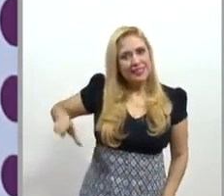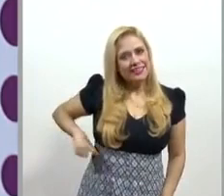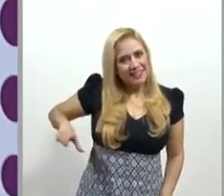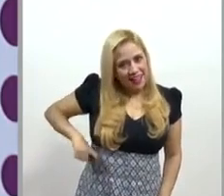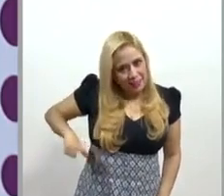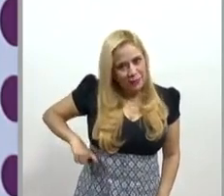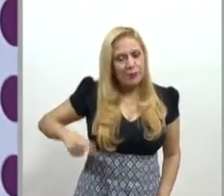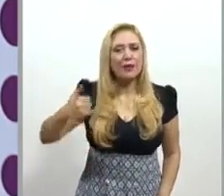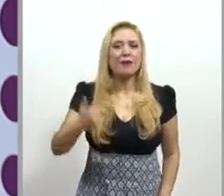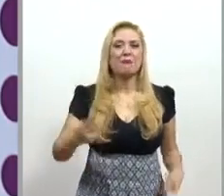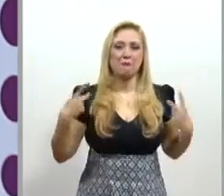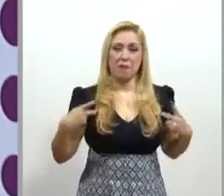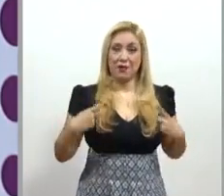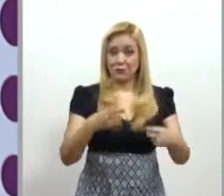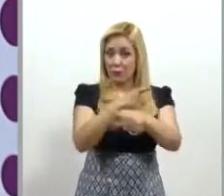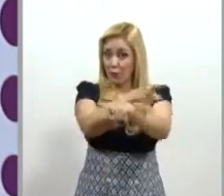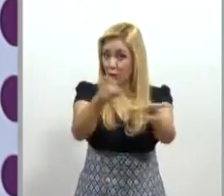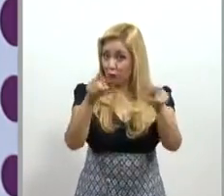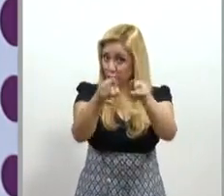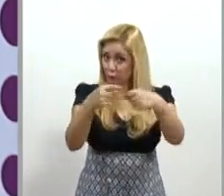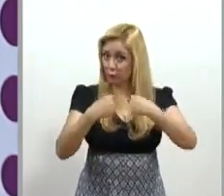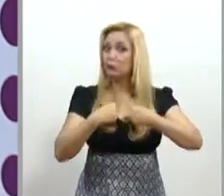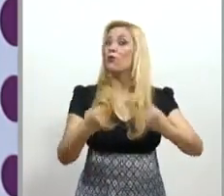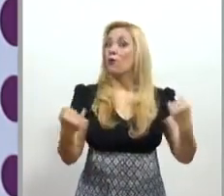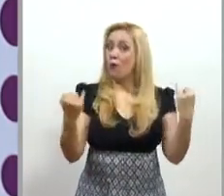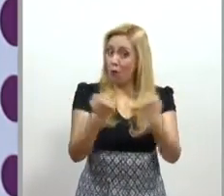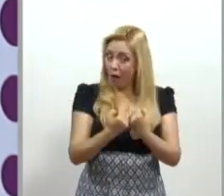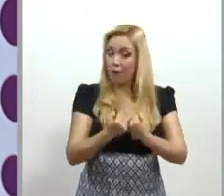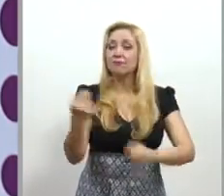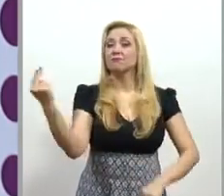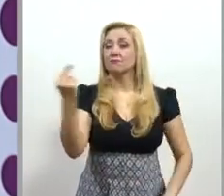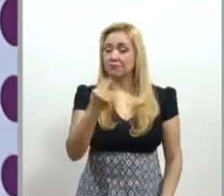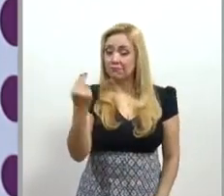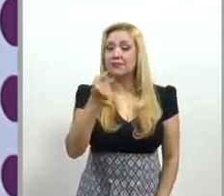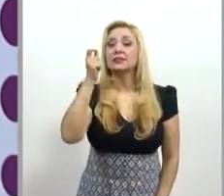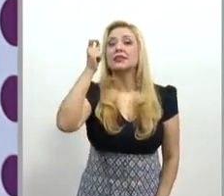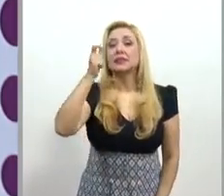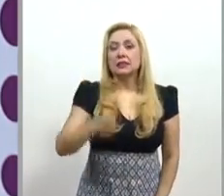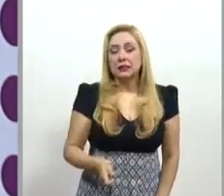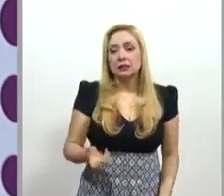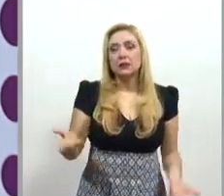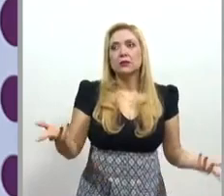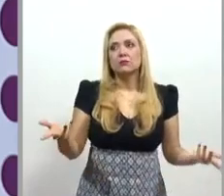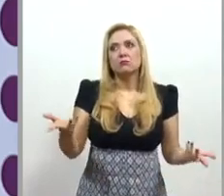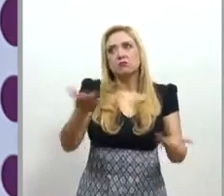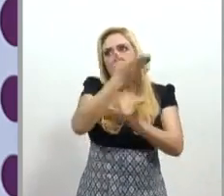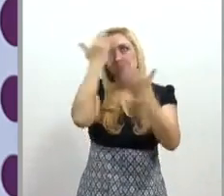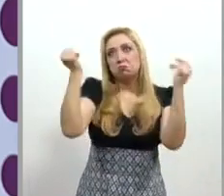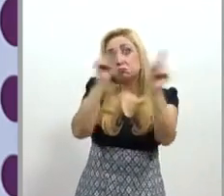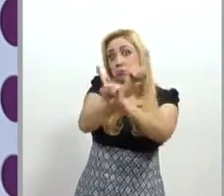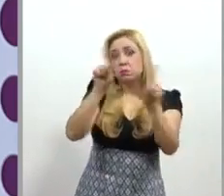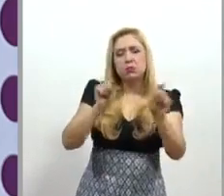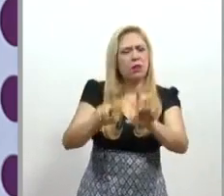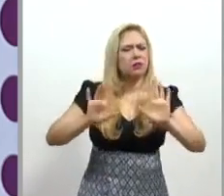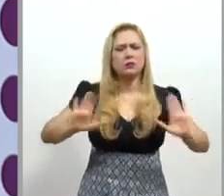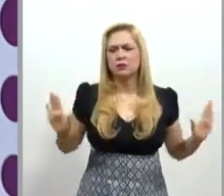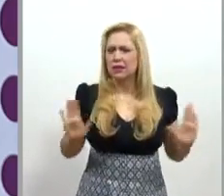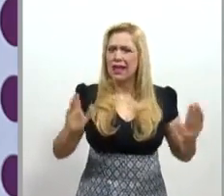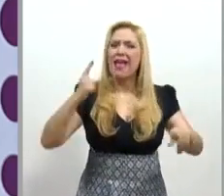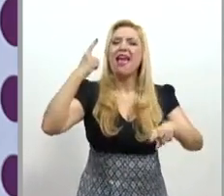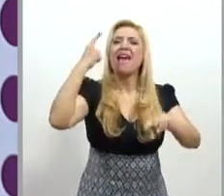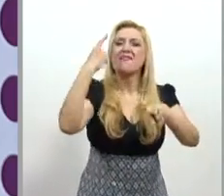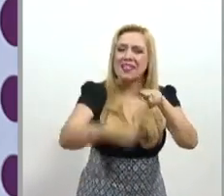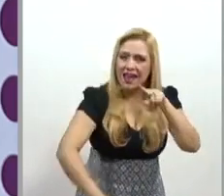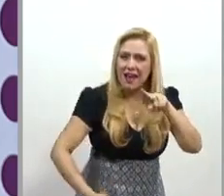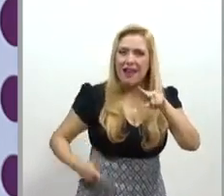las personas en general a actuar necesariamente aún ante la falta de certeza para efecto de evitar